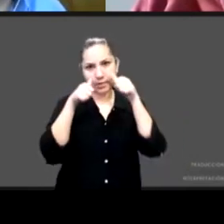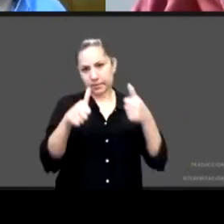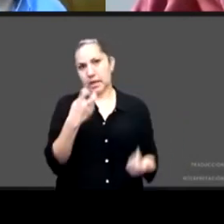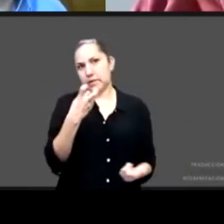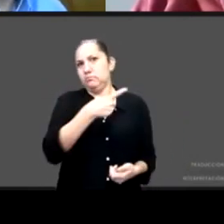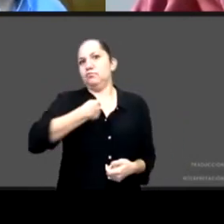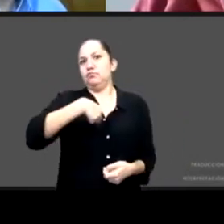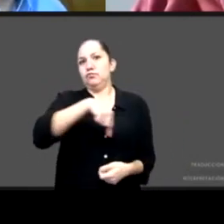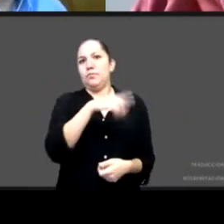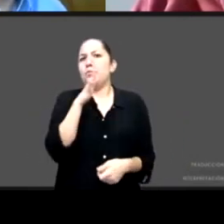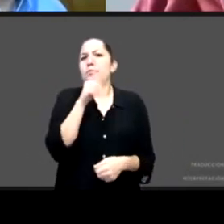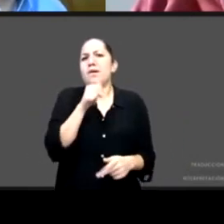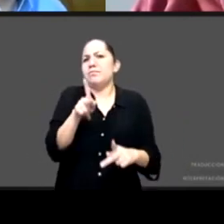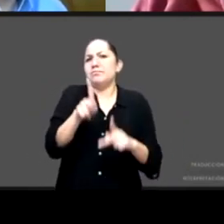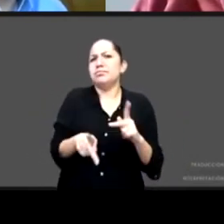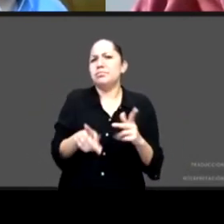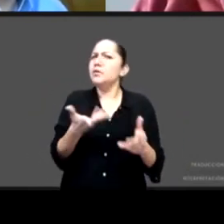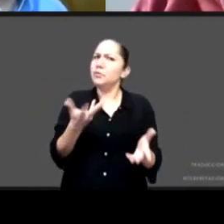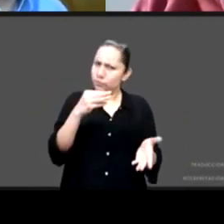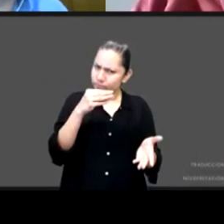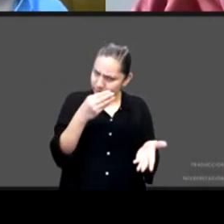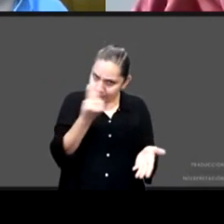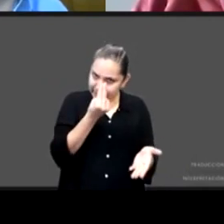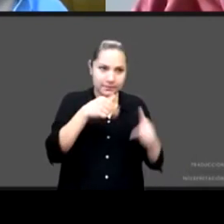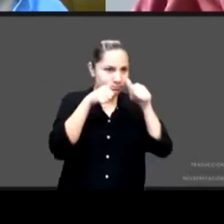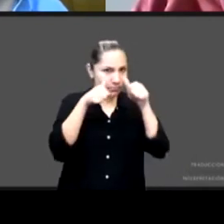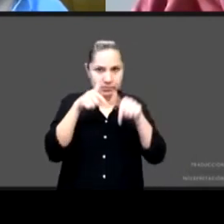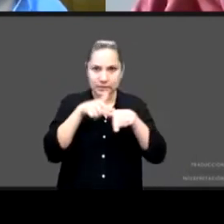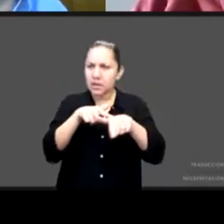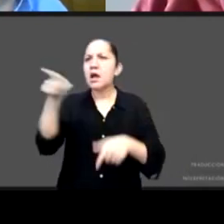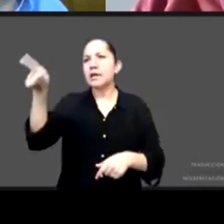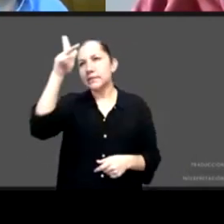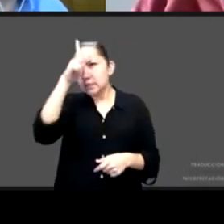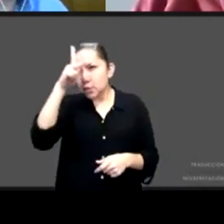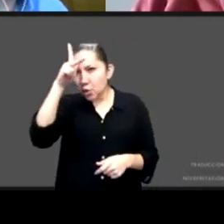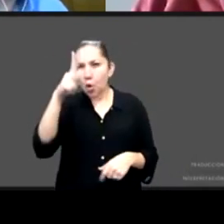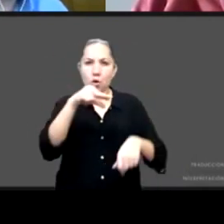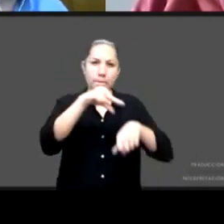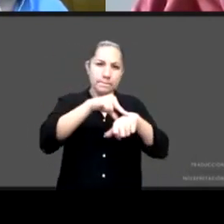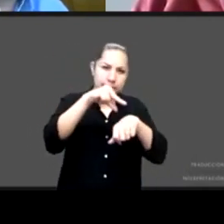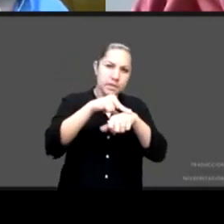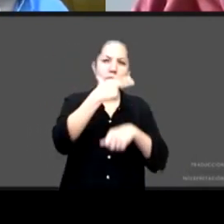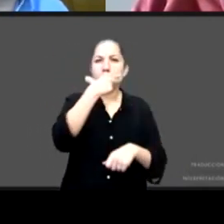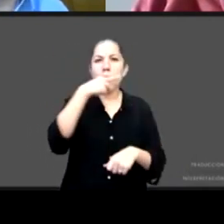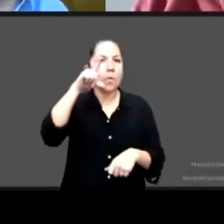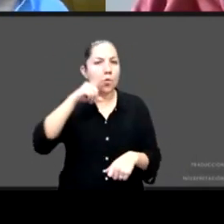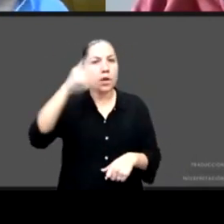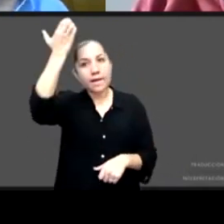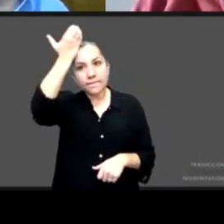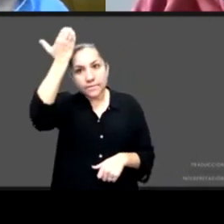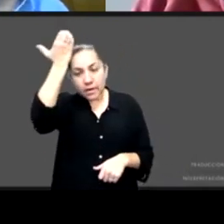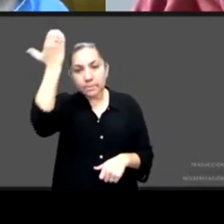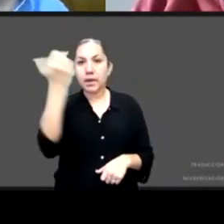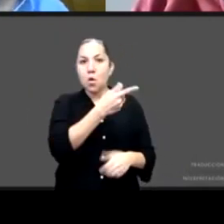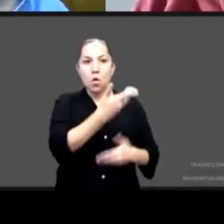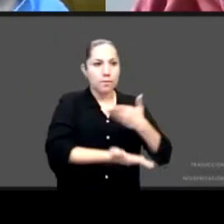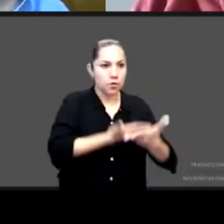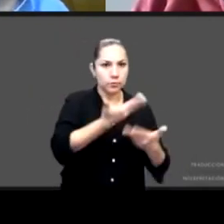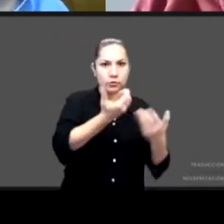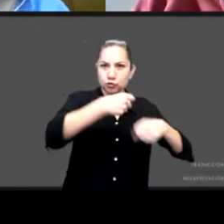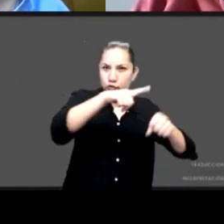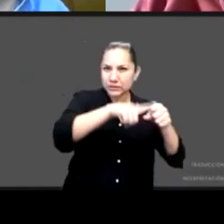ejército de psicólogos, psicólogas, médicos, médicas, enfermeros, promotores, trabajadores sociales que están en estos servicios amigables y